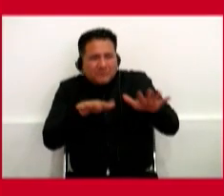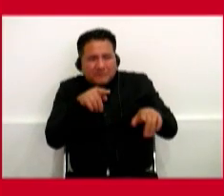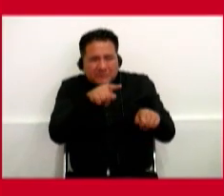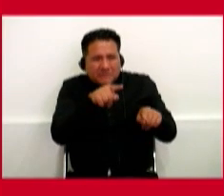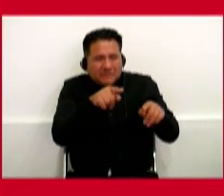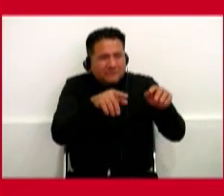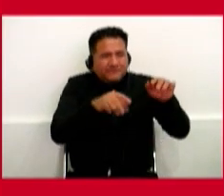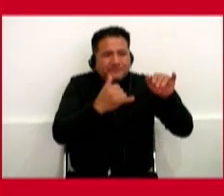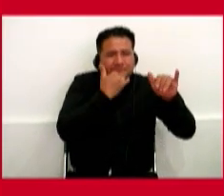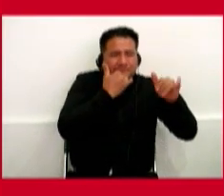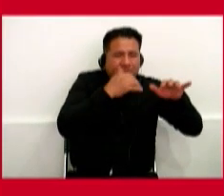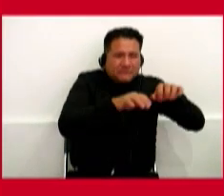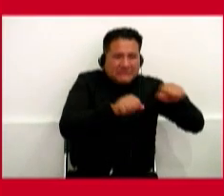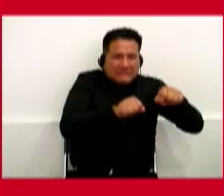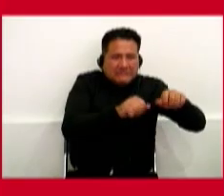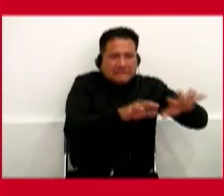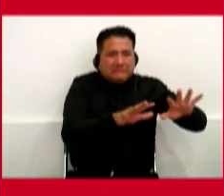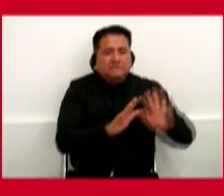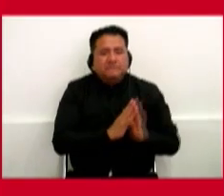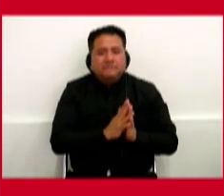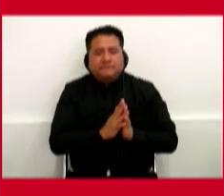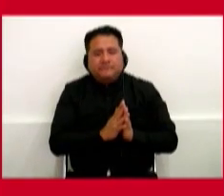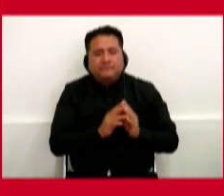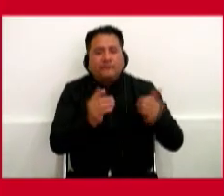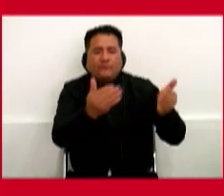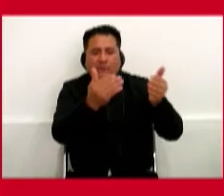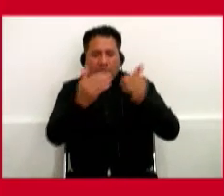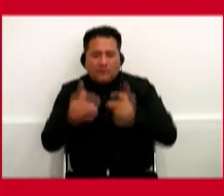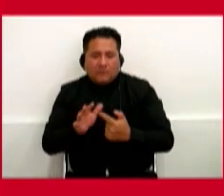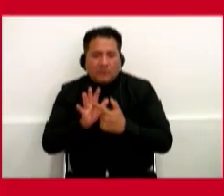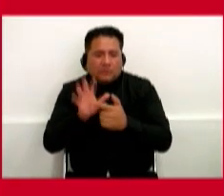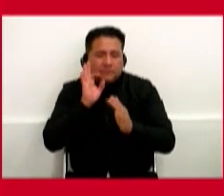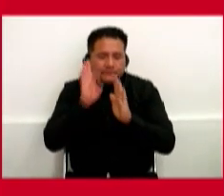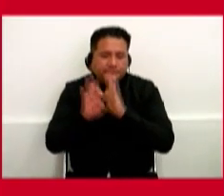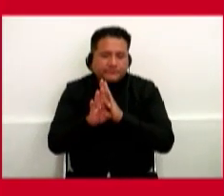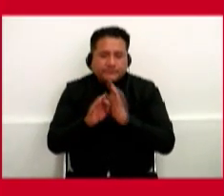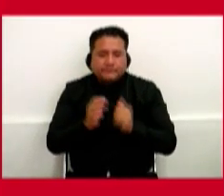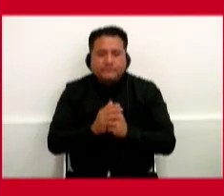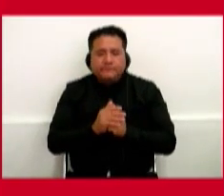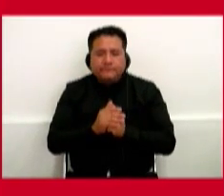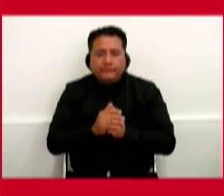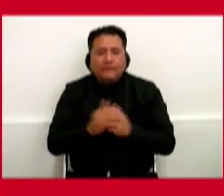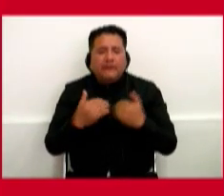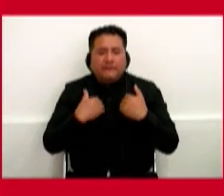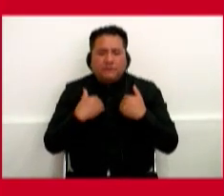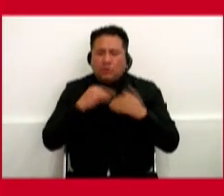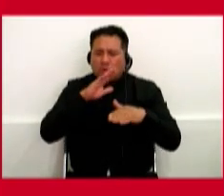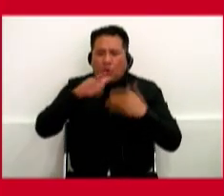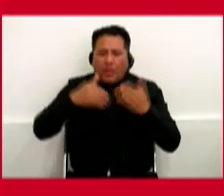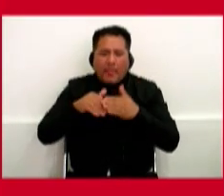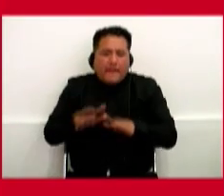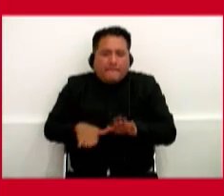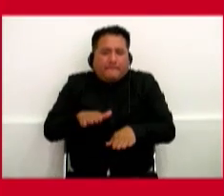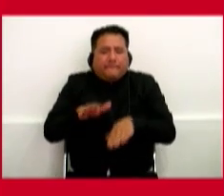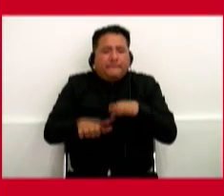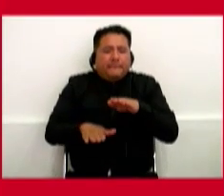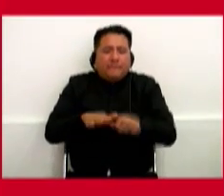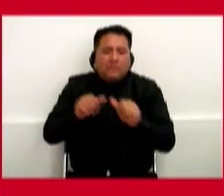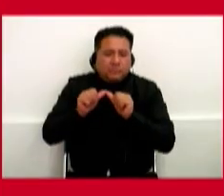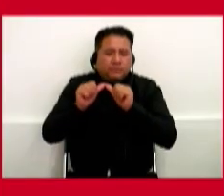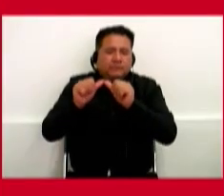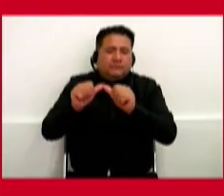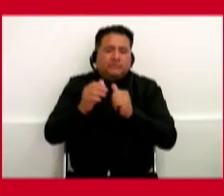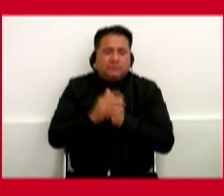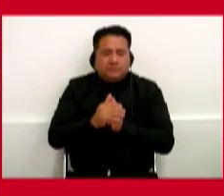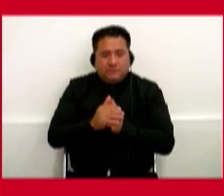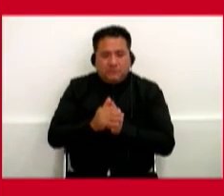inestabilidad. Y bueno, acá ya viene de manera muy resumida todos los pasos que se han seguido, ¿no? Desde el planteamiento del problema,